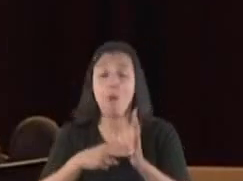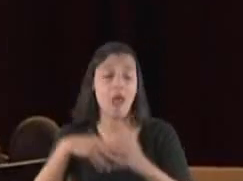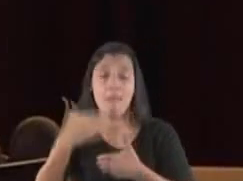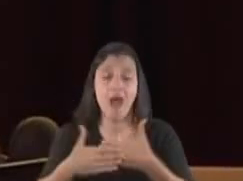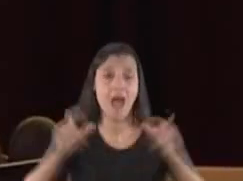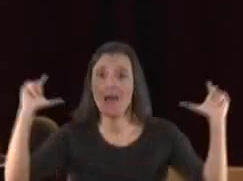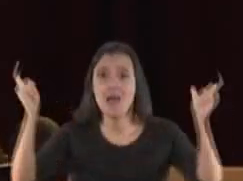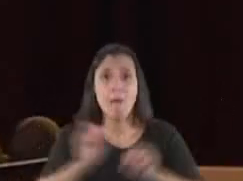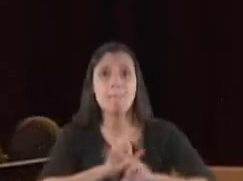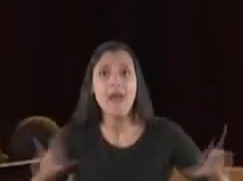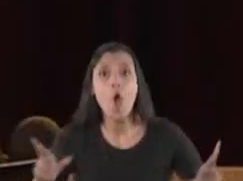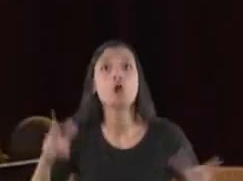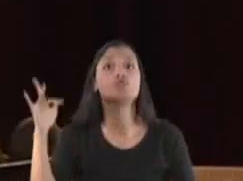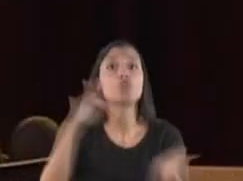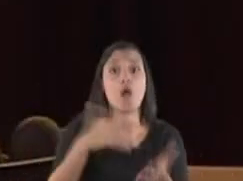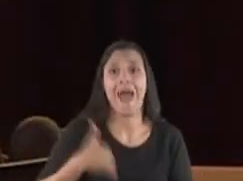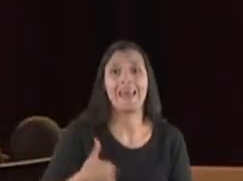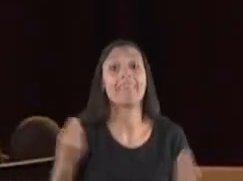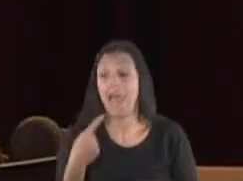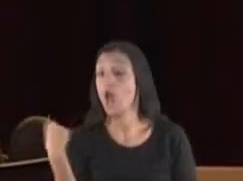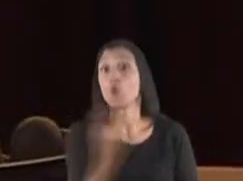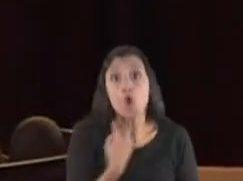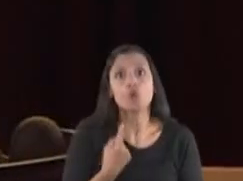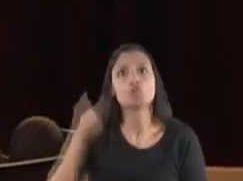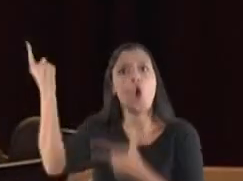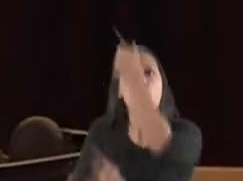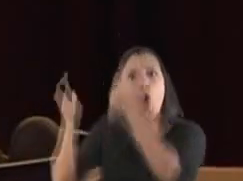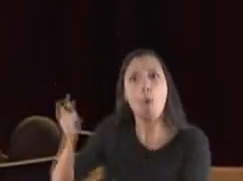problemas a Argentina, que eran los que le comprábamos el gas a Bolivia.